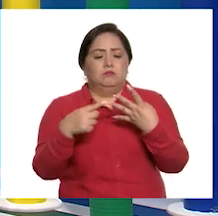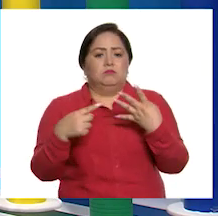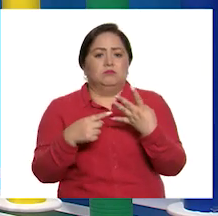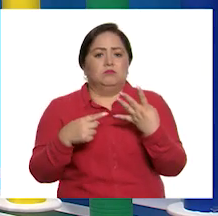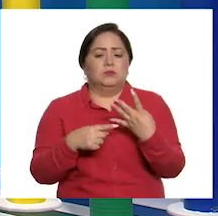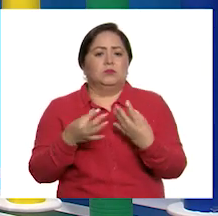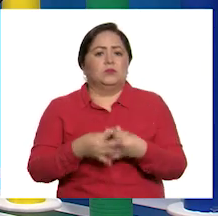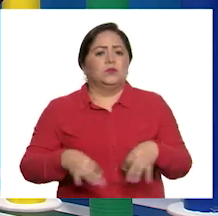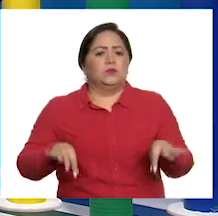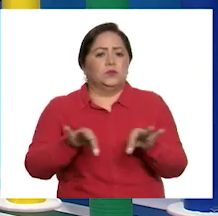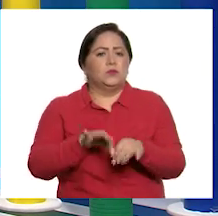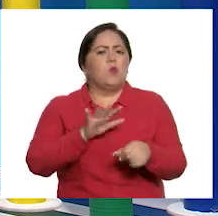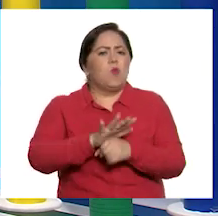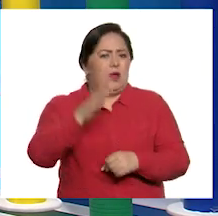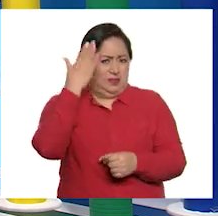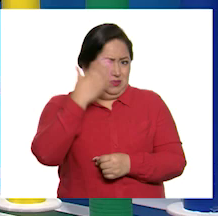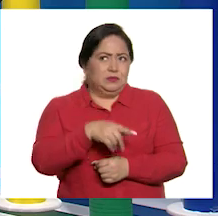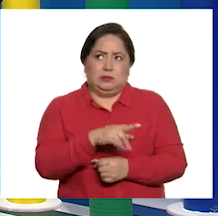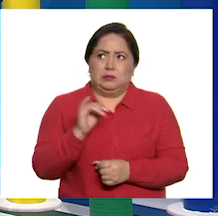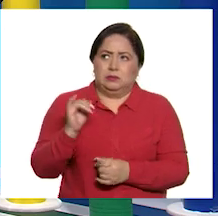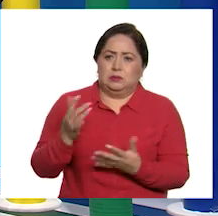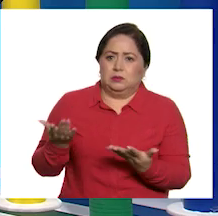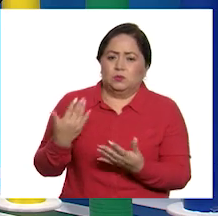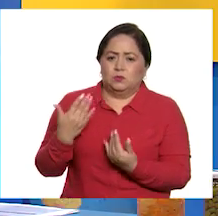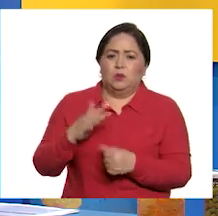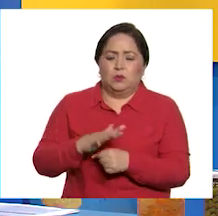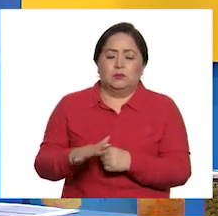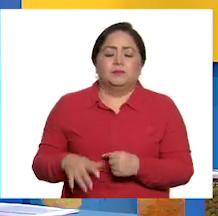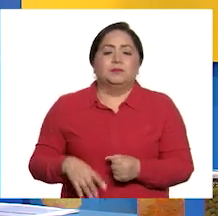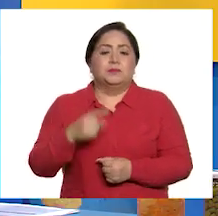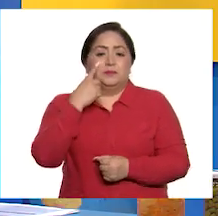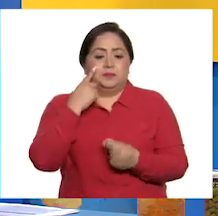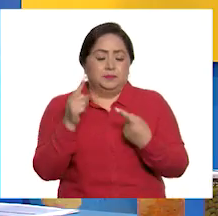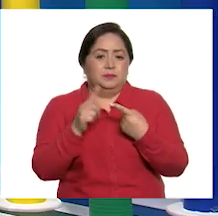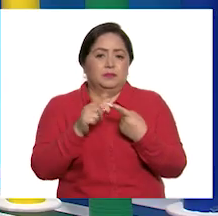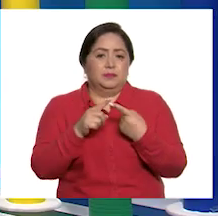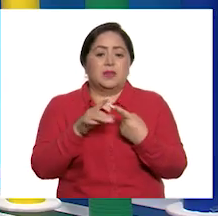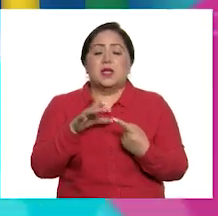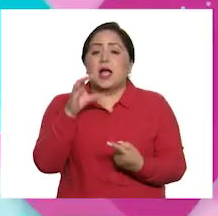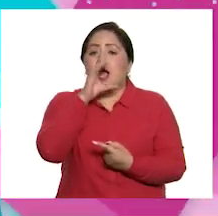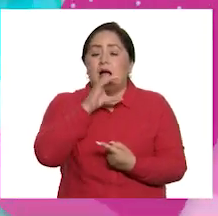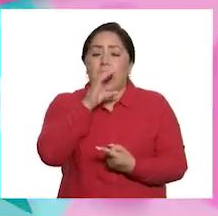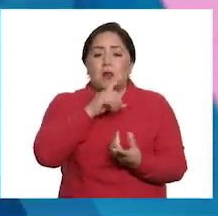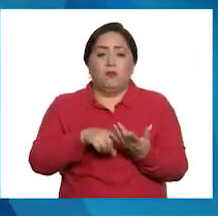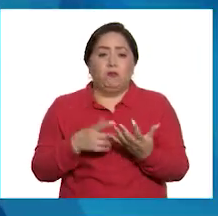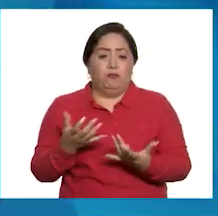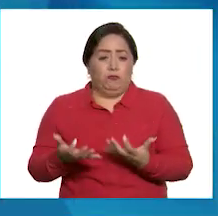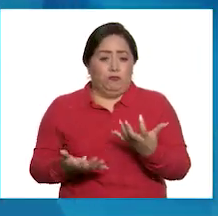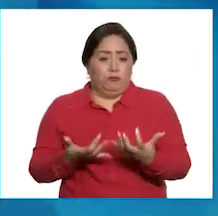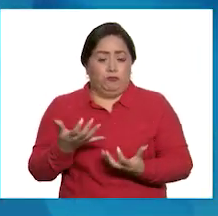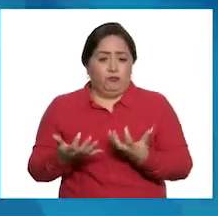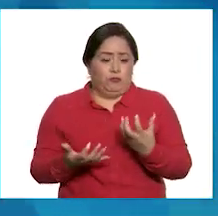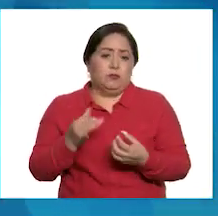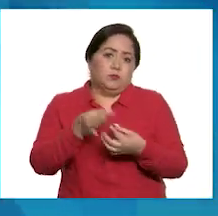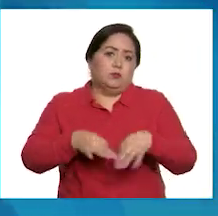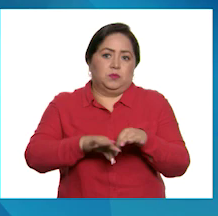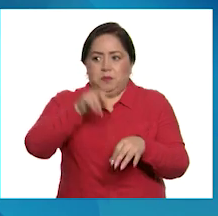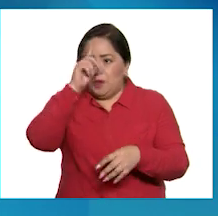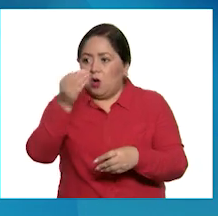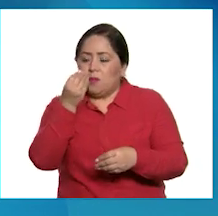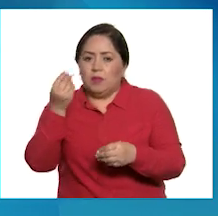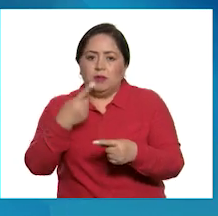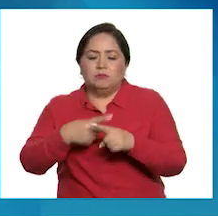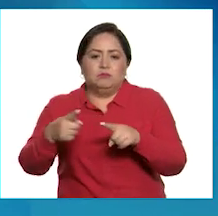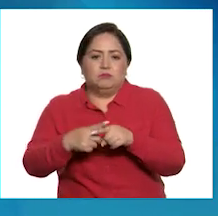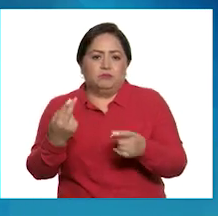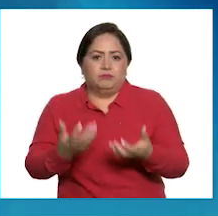fundamentales. ¿Quieren saber cuáles son? Sí, maestro. Sí. Ok, el primero es el calor del fuego, indispensable para cocinar los